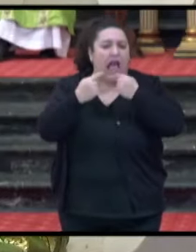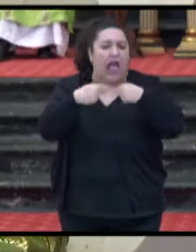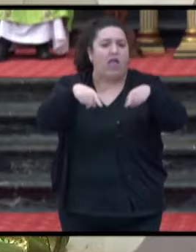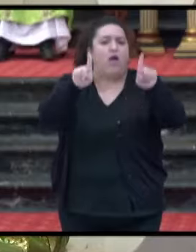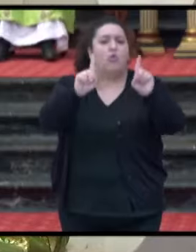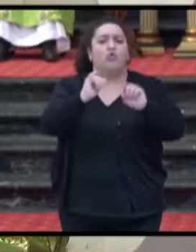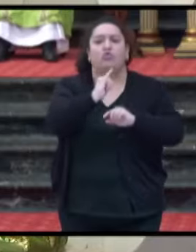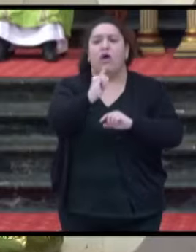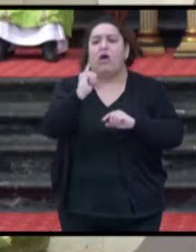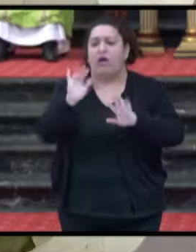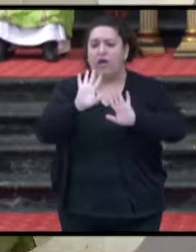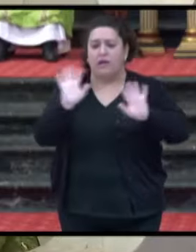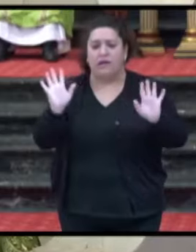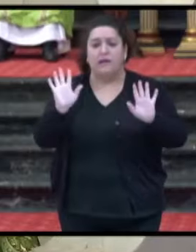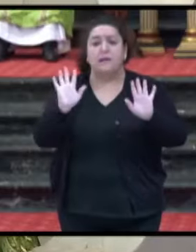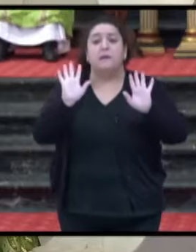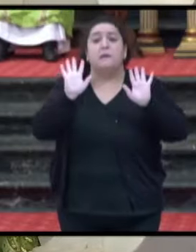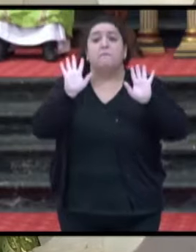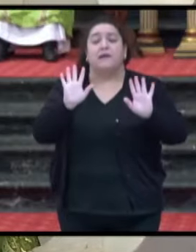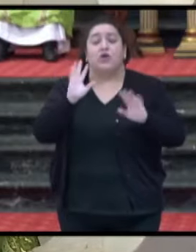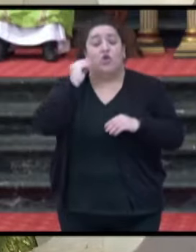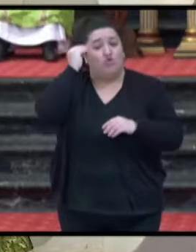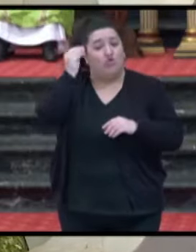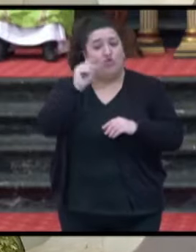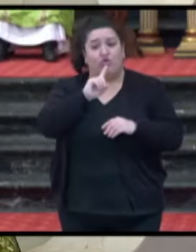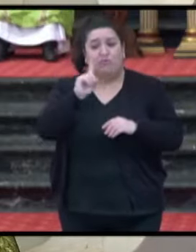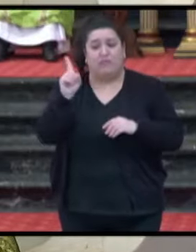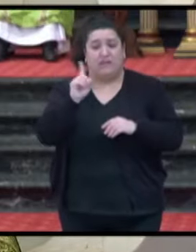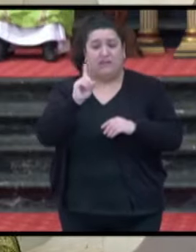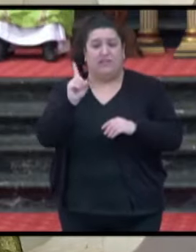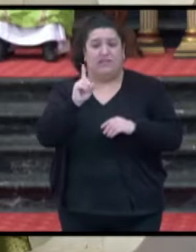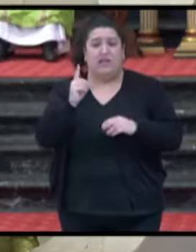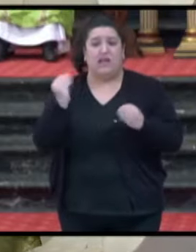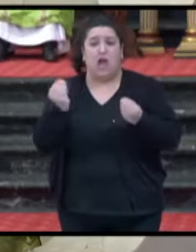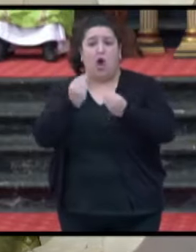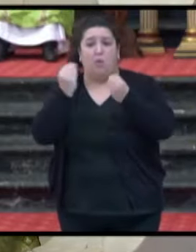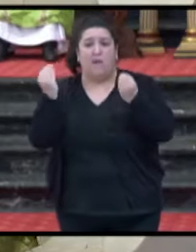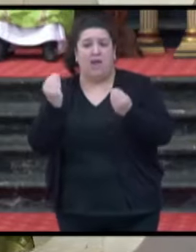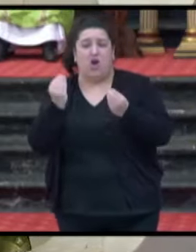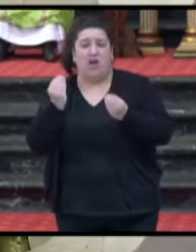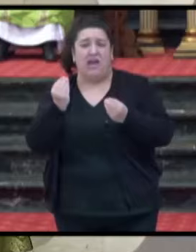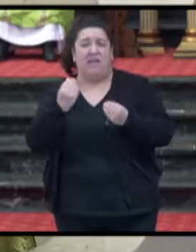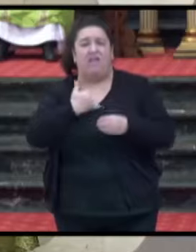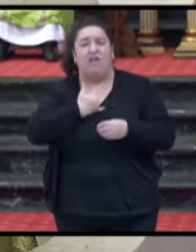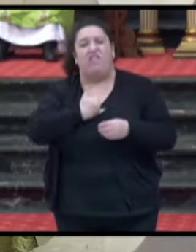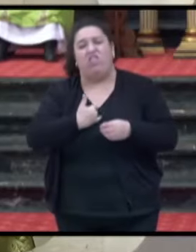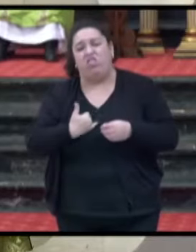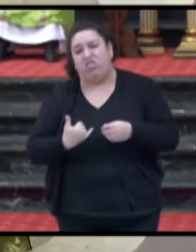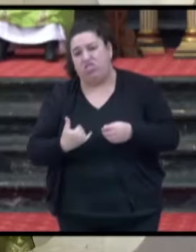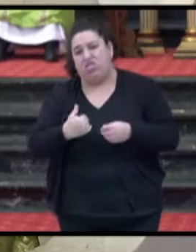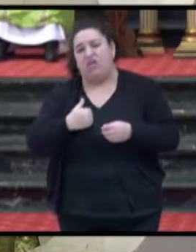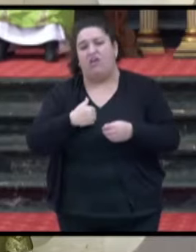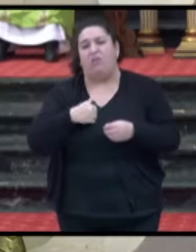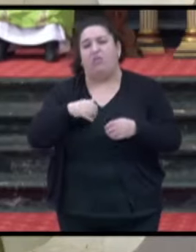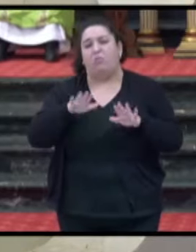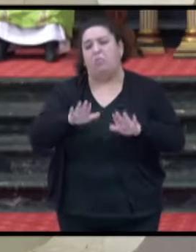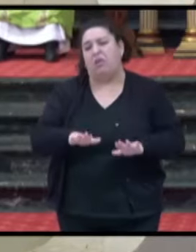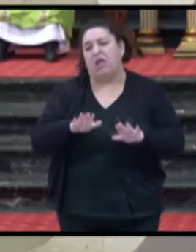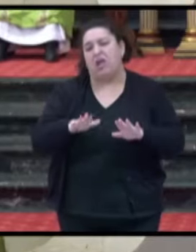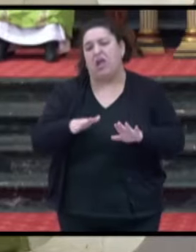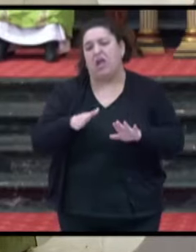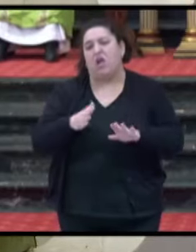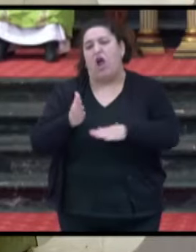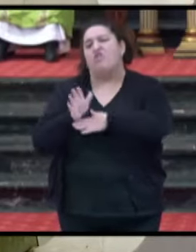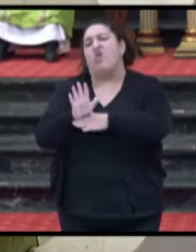dado pero no piense que la postura mejor es la pereza el estarse quieto y el no